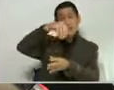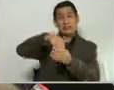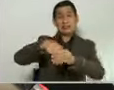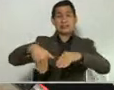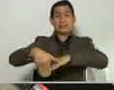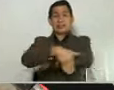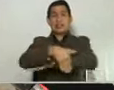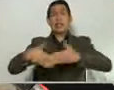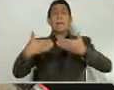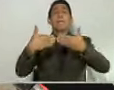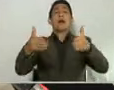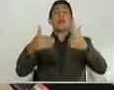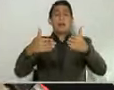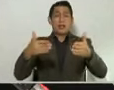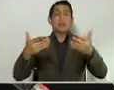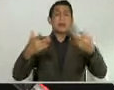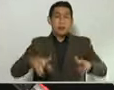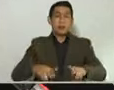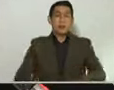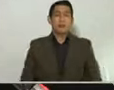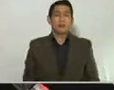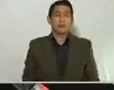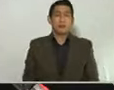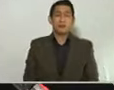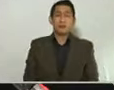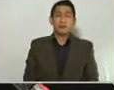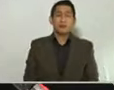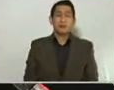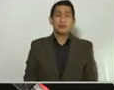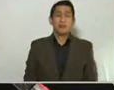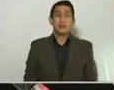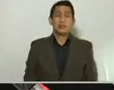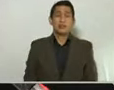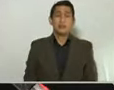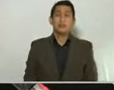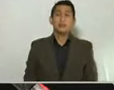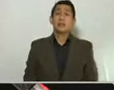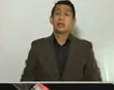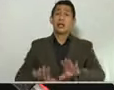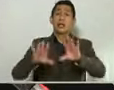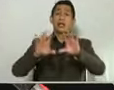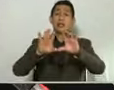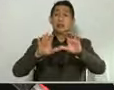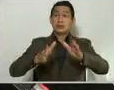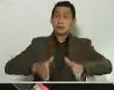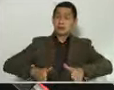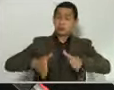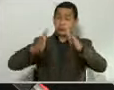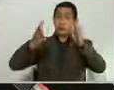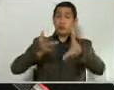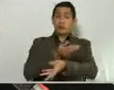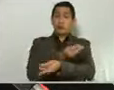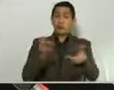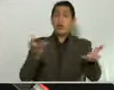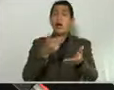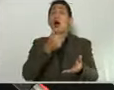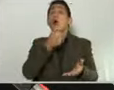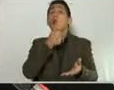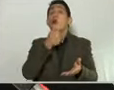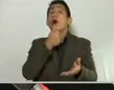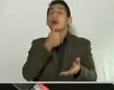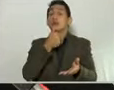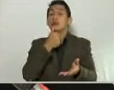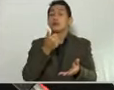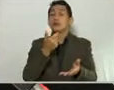hace poco, y también las plantas de tratamiento de agua potable. Y ahí venía lo que te decía Ricardo. Si tú